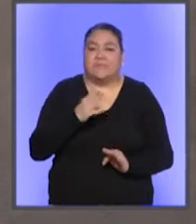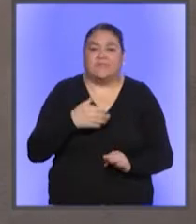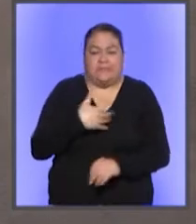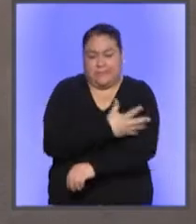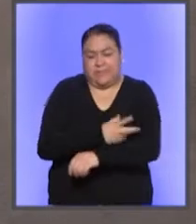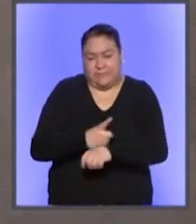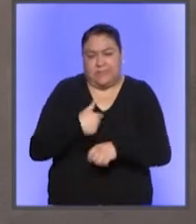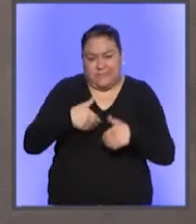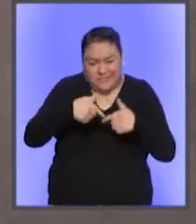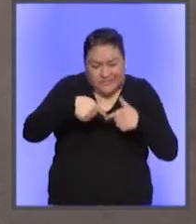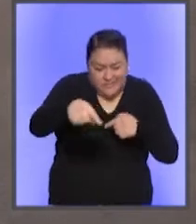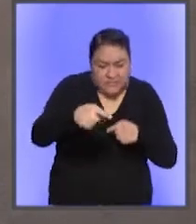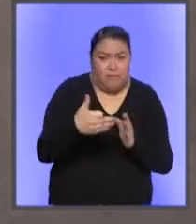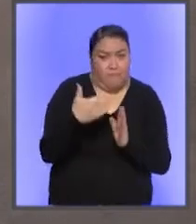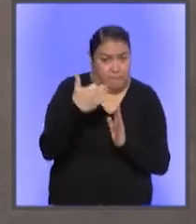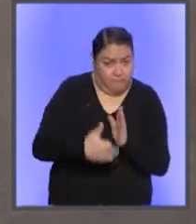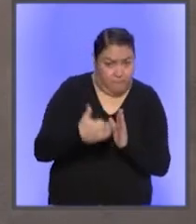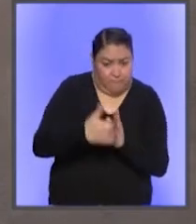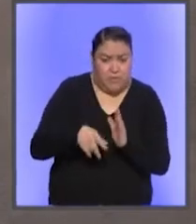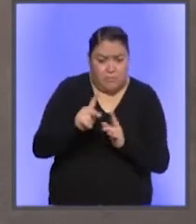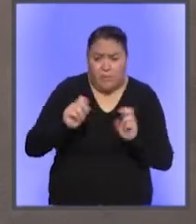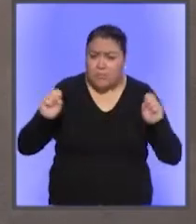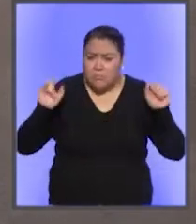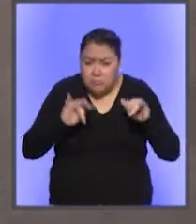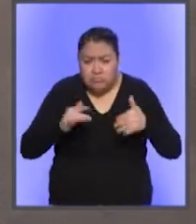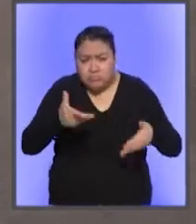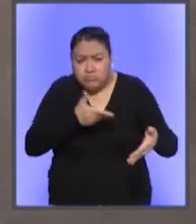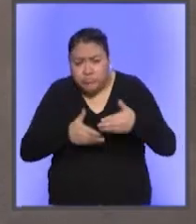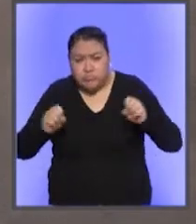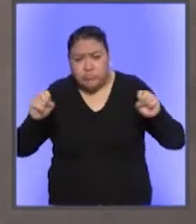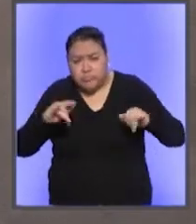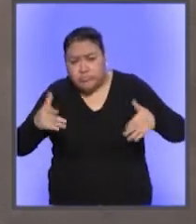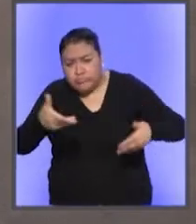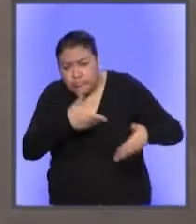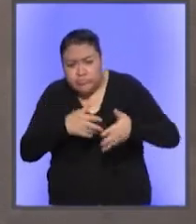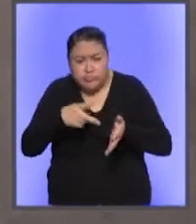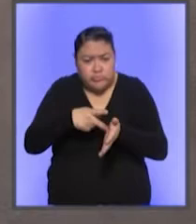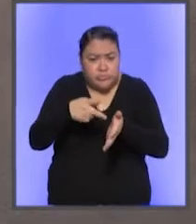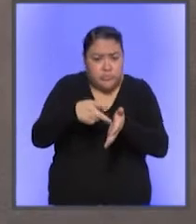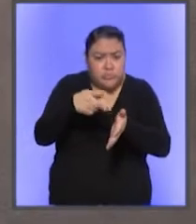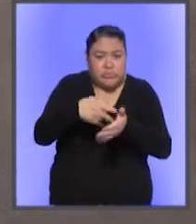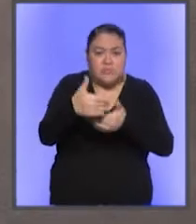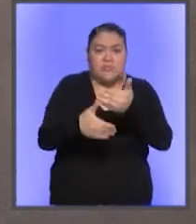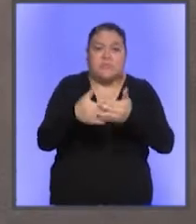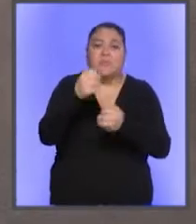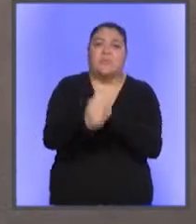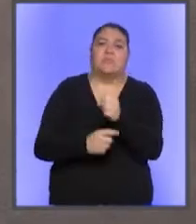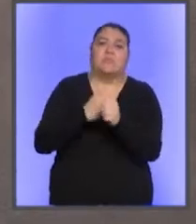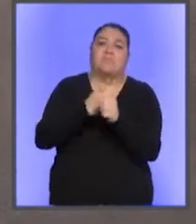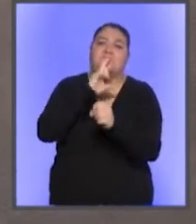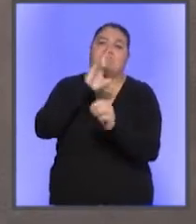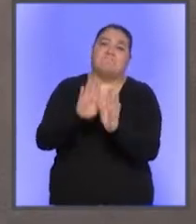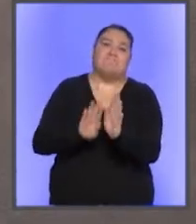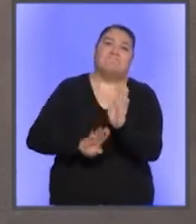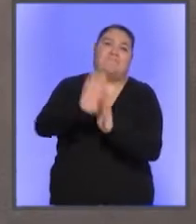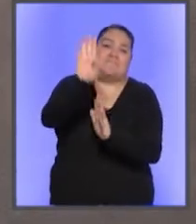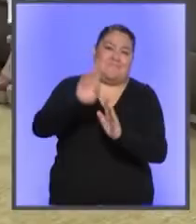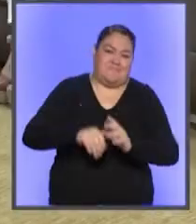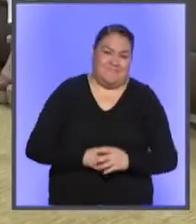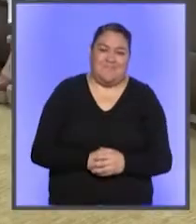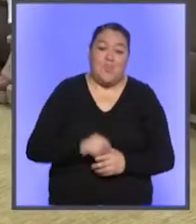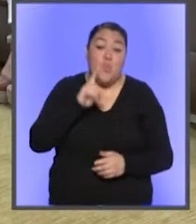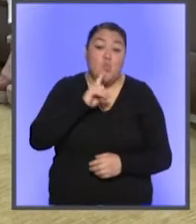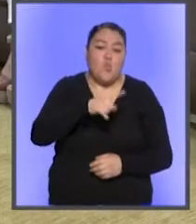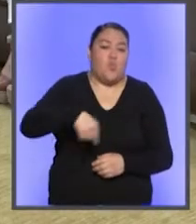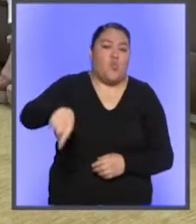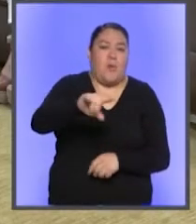falta mucho por recorrer pero a través de estos encuentros vamos a generar nuevas oportunidades para todas las mujeres